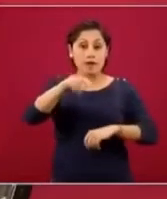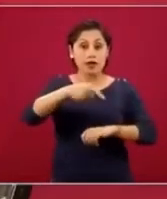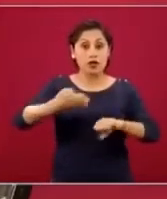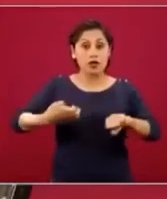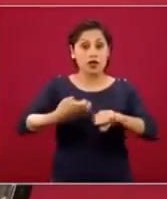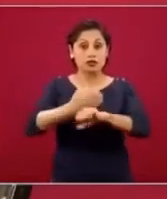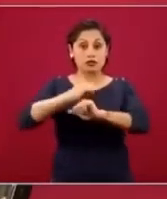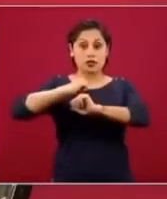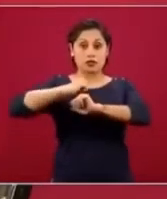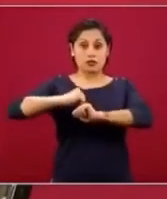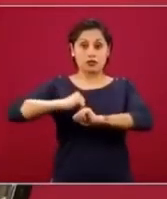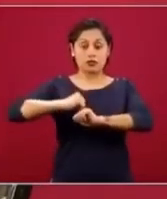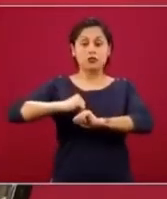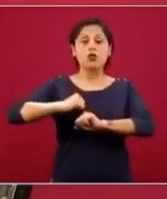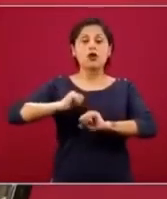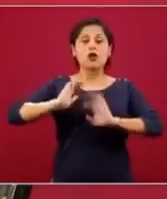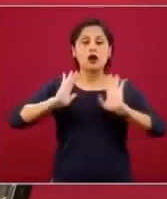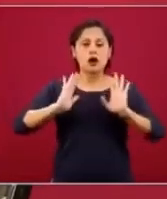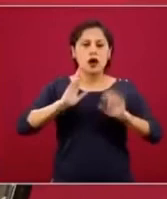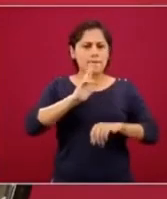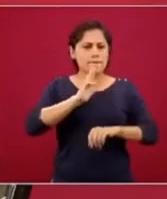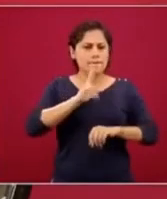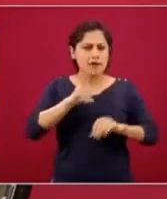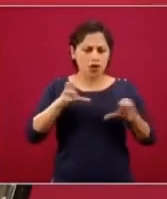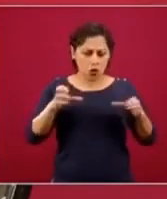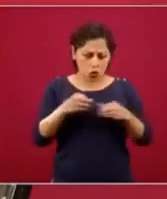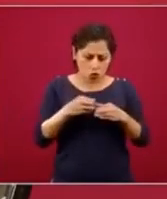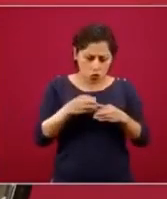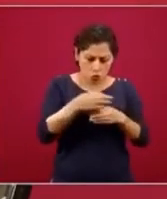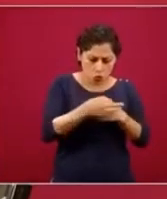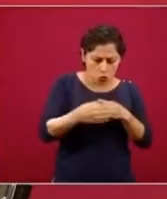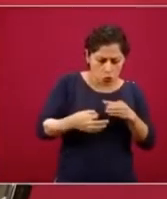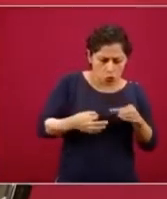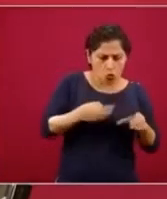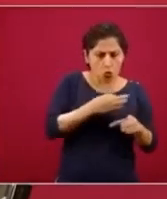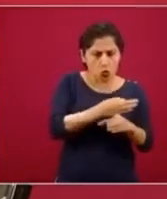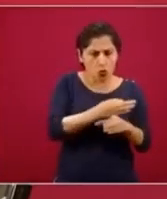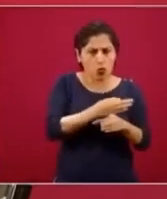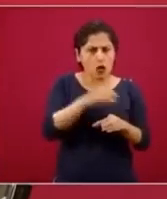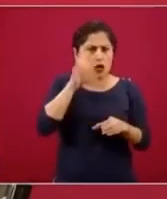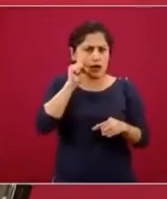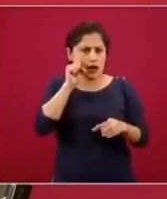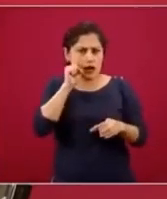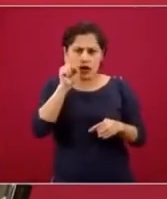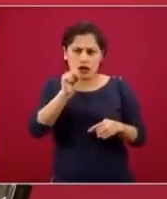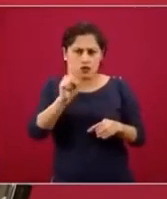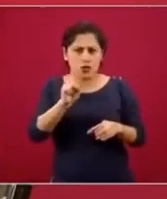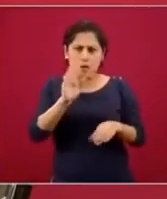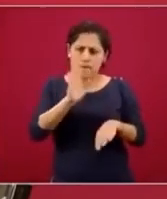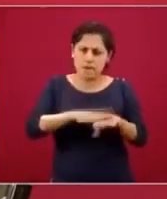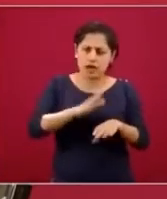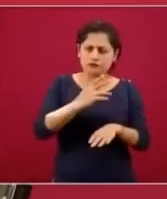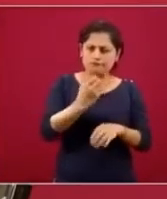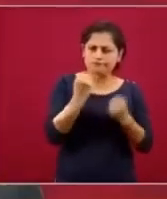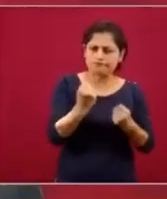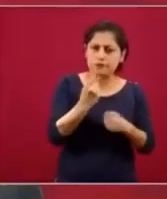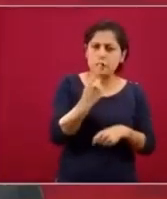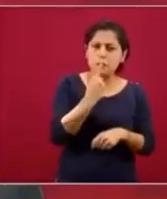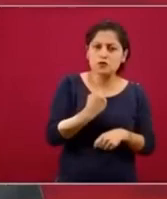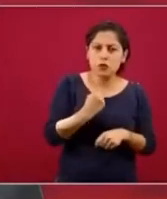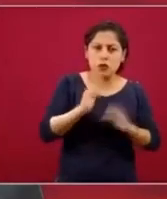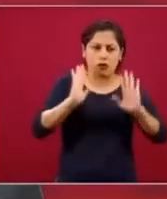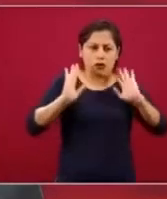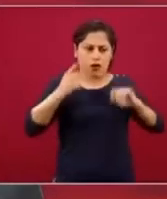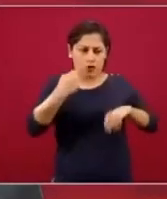debería tener restricciones mayores a las recomendadas para el color naranja, lo pueden hacer. Nada se